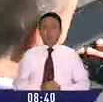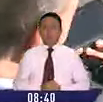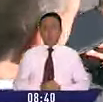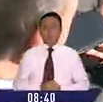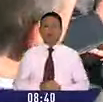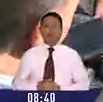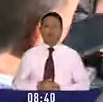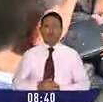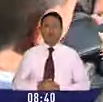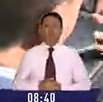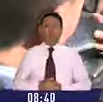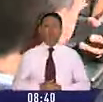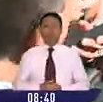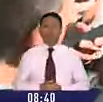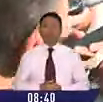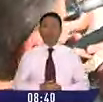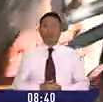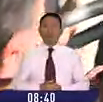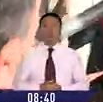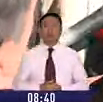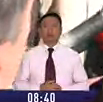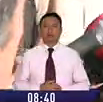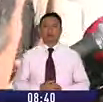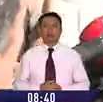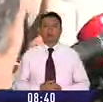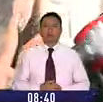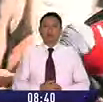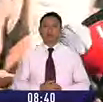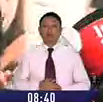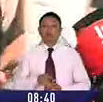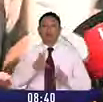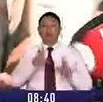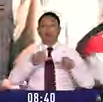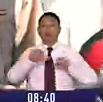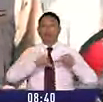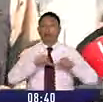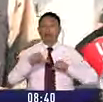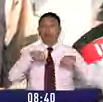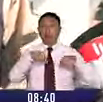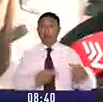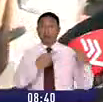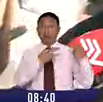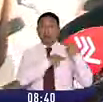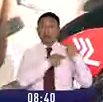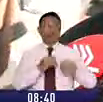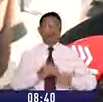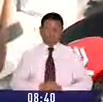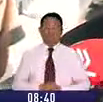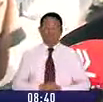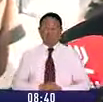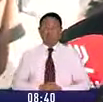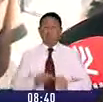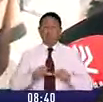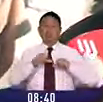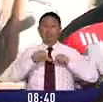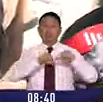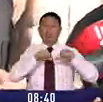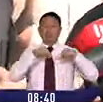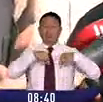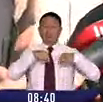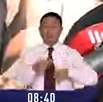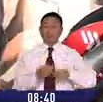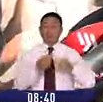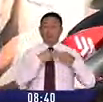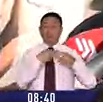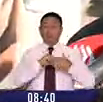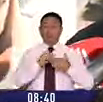No hemos hecho algo distinto. La parte administrativa está a cargo del director administrativo de la Asamblea Nacional. Vuelvo a